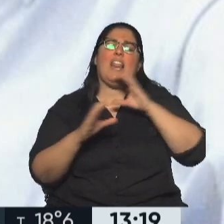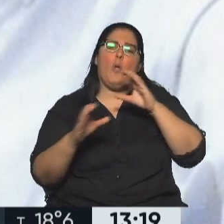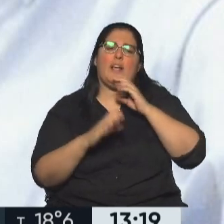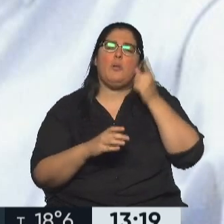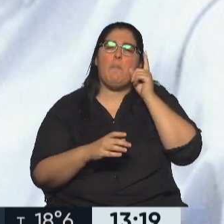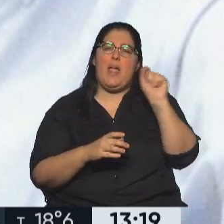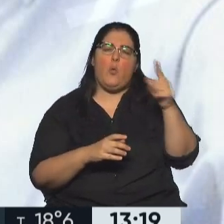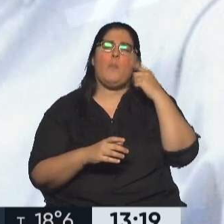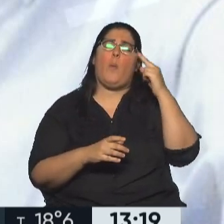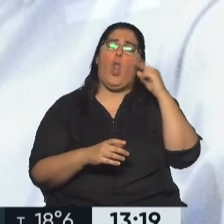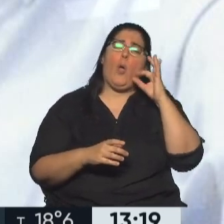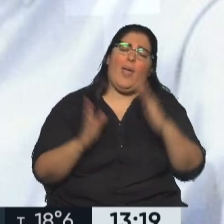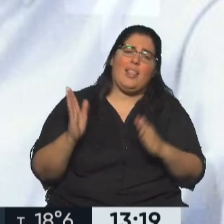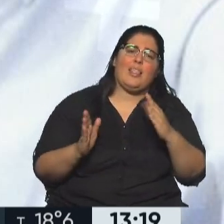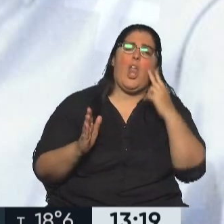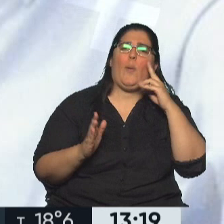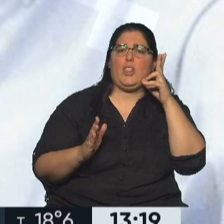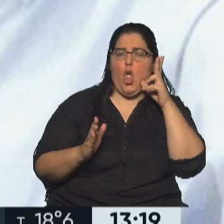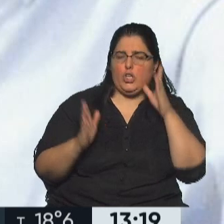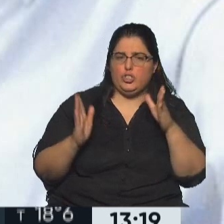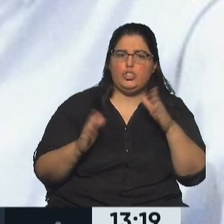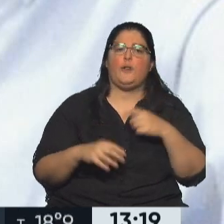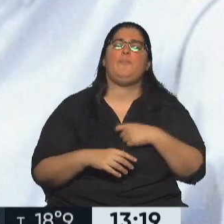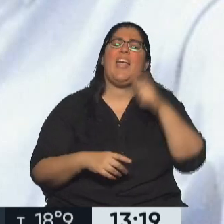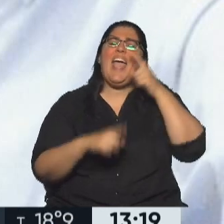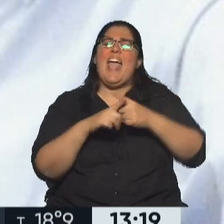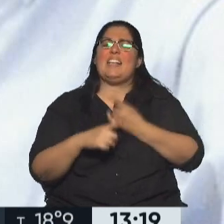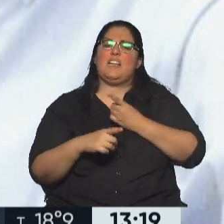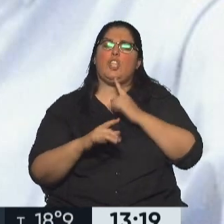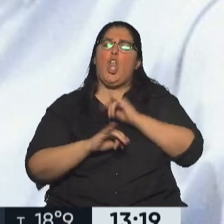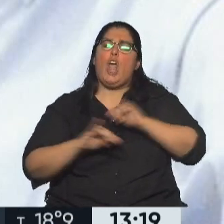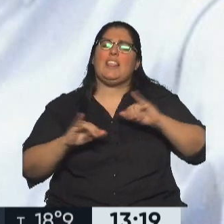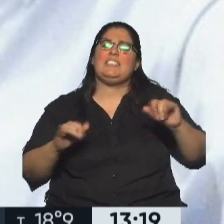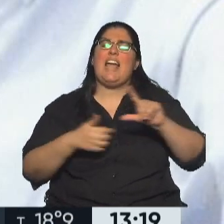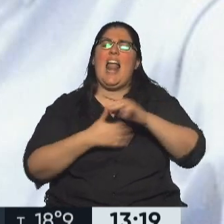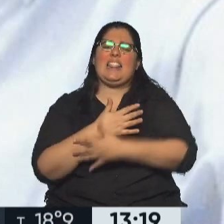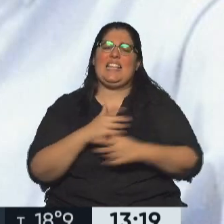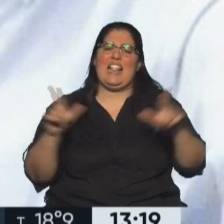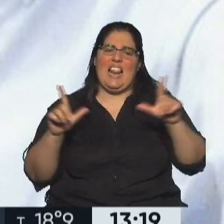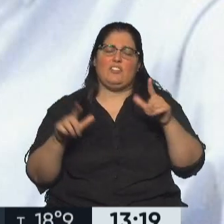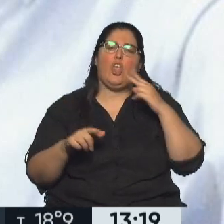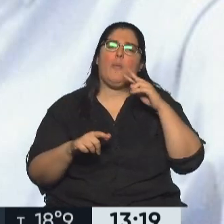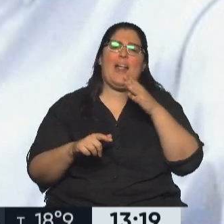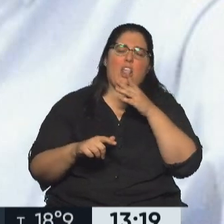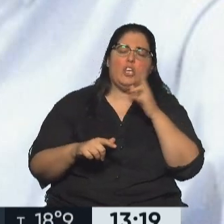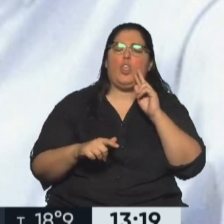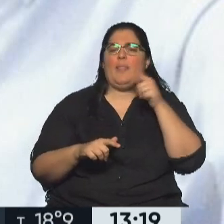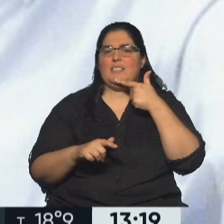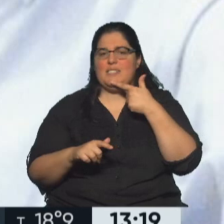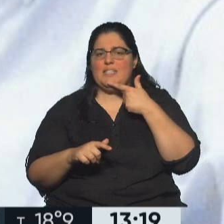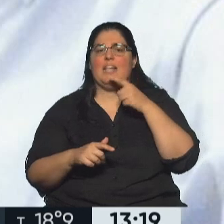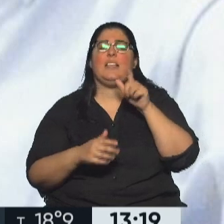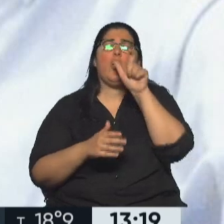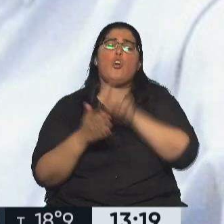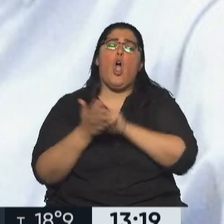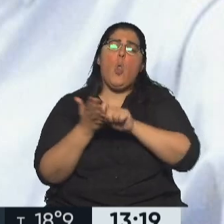desde 1990 hasta 1998, ex director de noticias de Latina Televisión entre 2014 y 2017, columnista del diario La